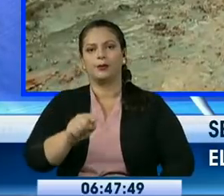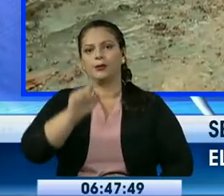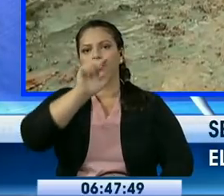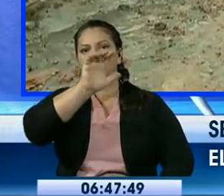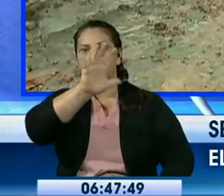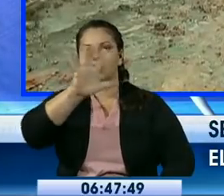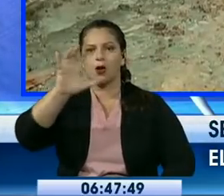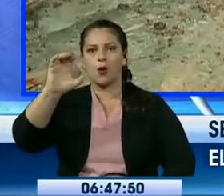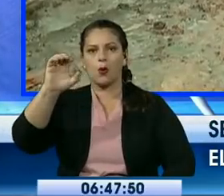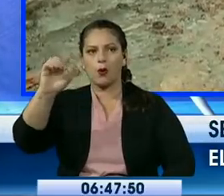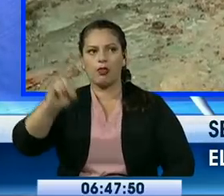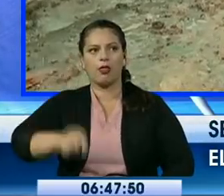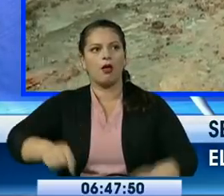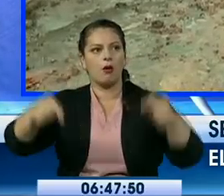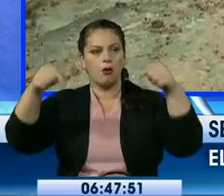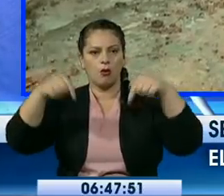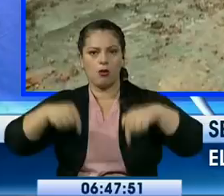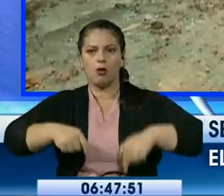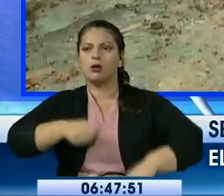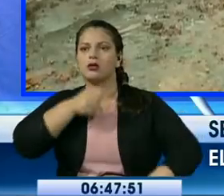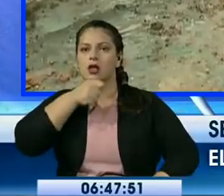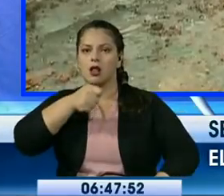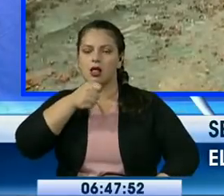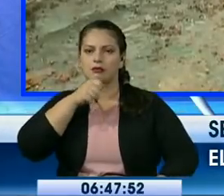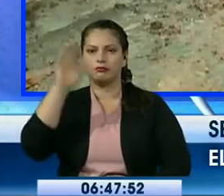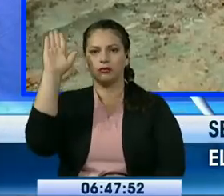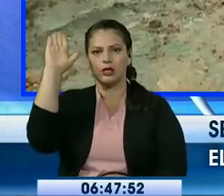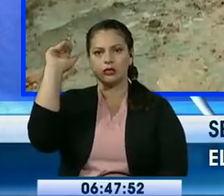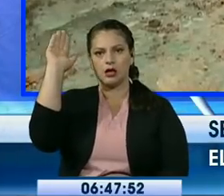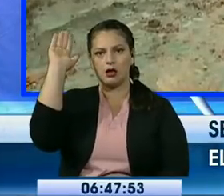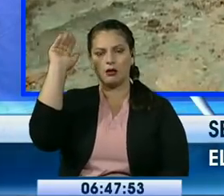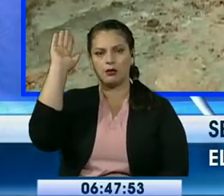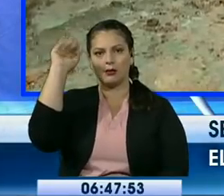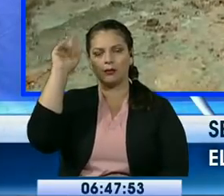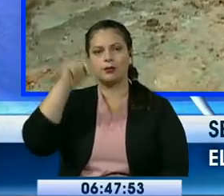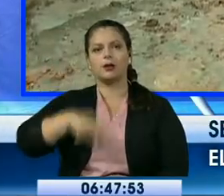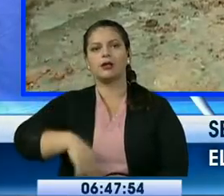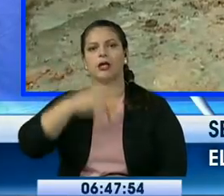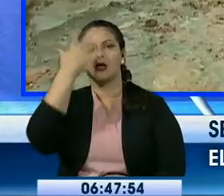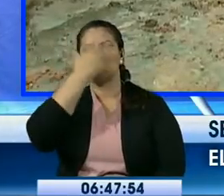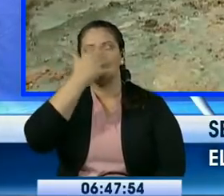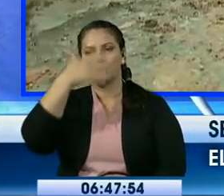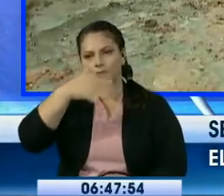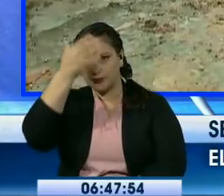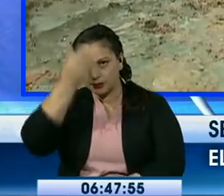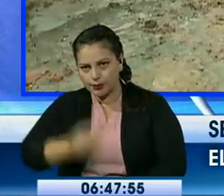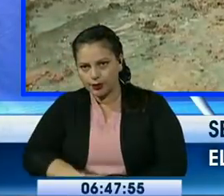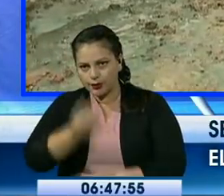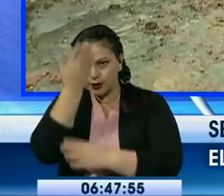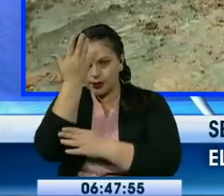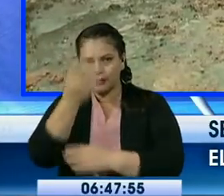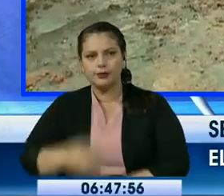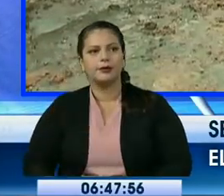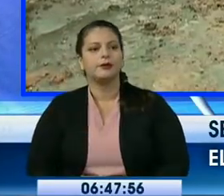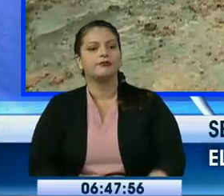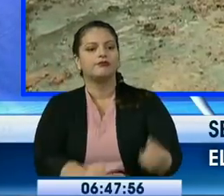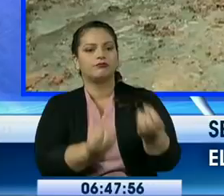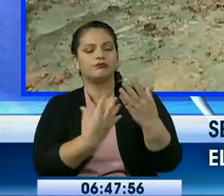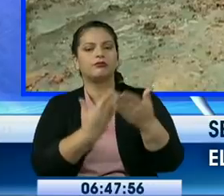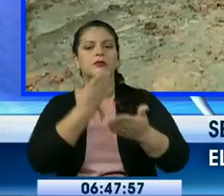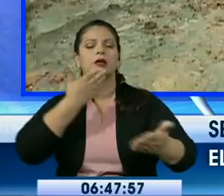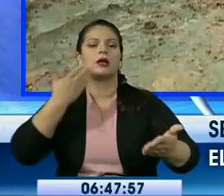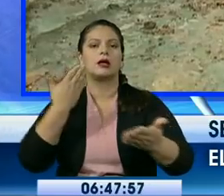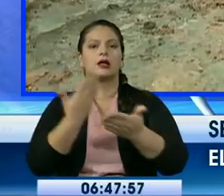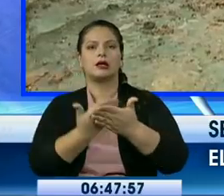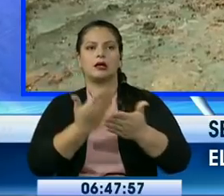6:50. Nosotros despedimos de esta transmisión desde el cantón San Lorenzo. Un buen día. Muchísimas gracias, Iván, por ese reporte.